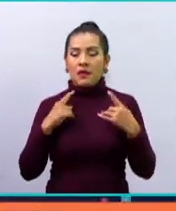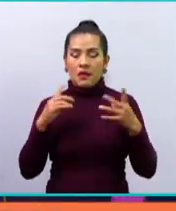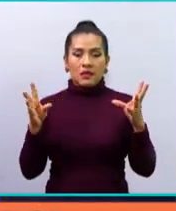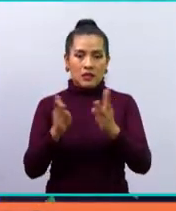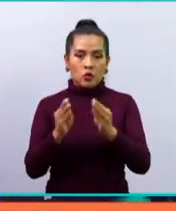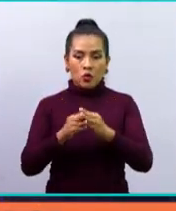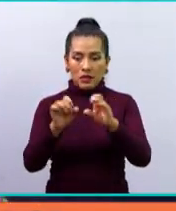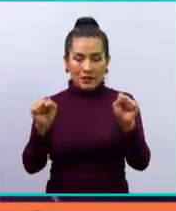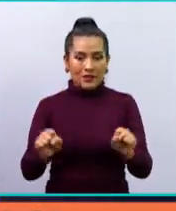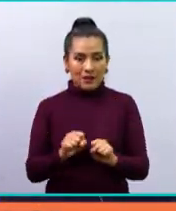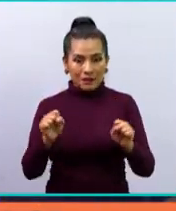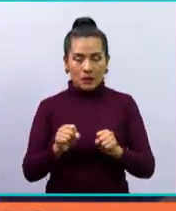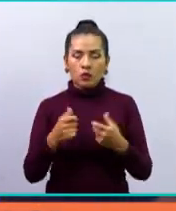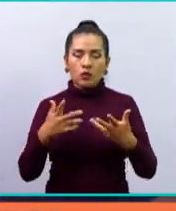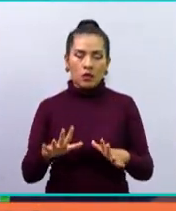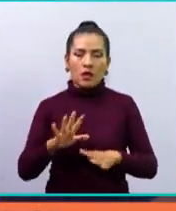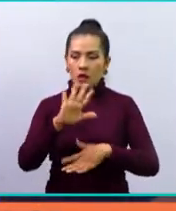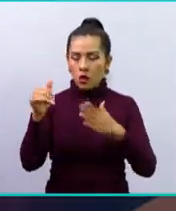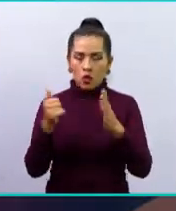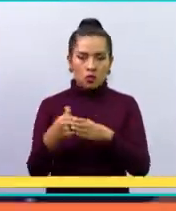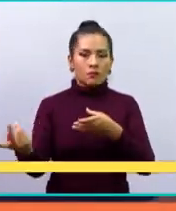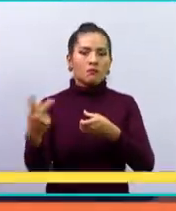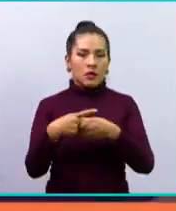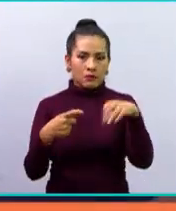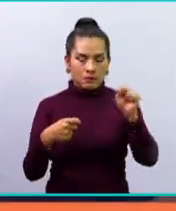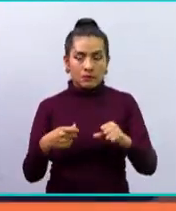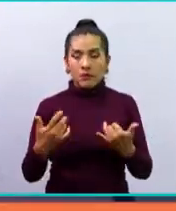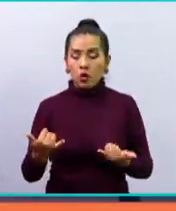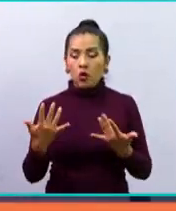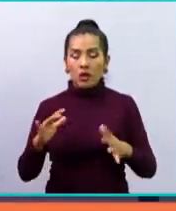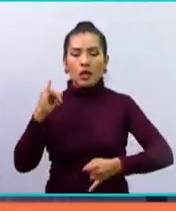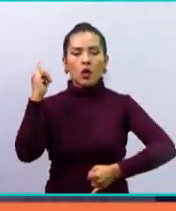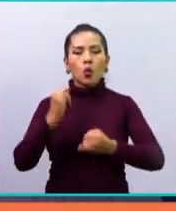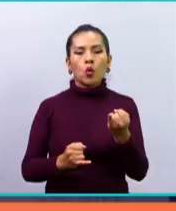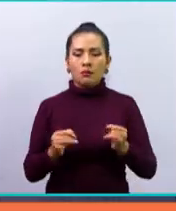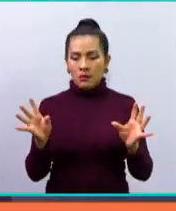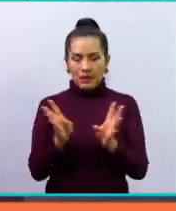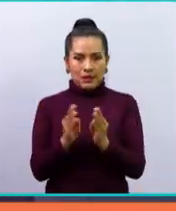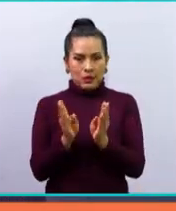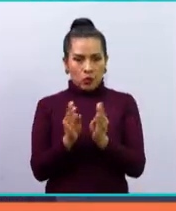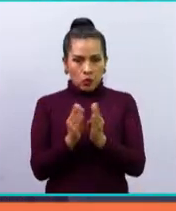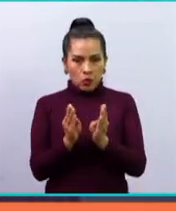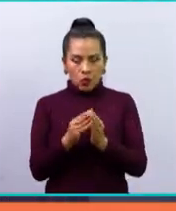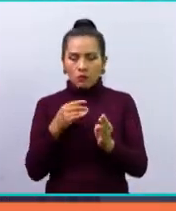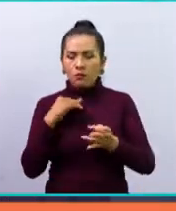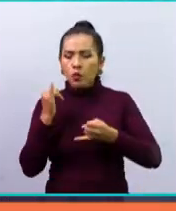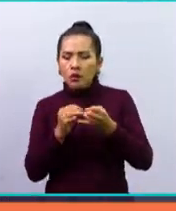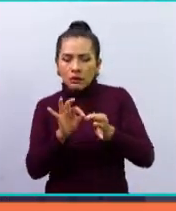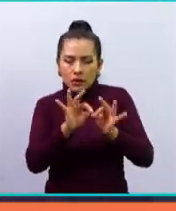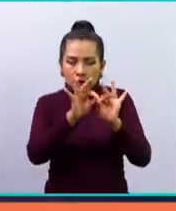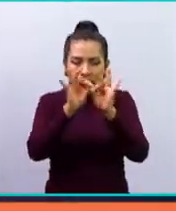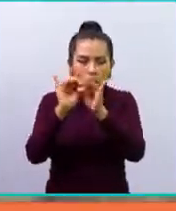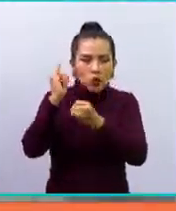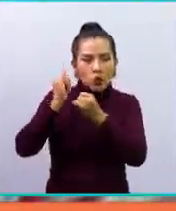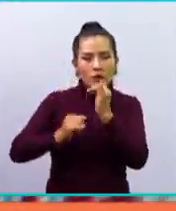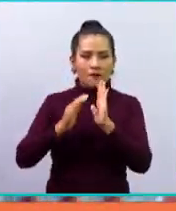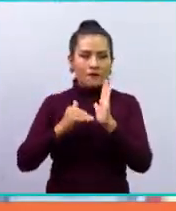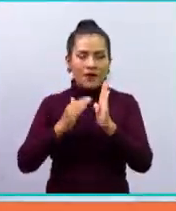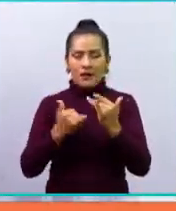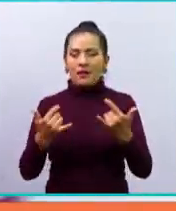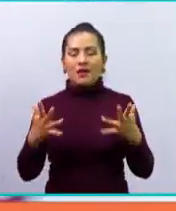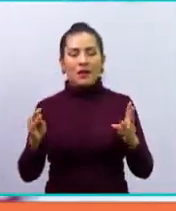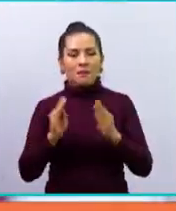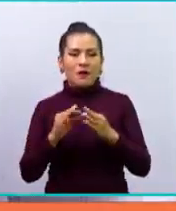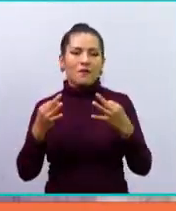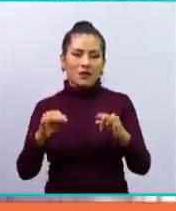última reunión de directores en las cuales vamos a ultimar los detalles rumbo a este Festival de Bandas. Perfecto,